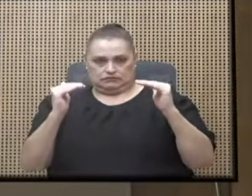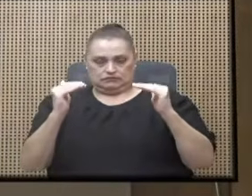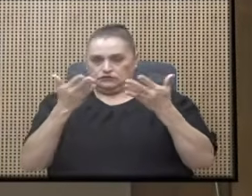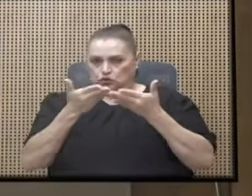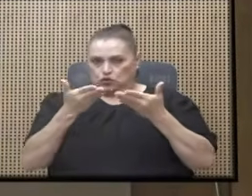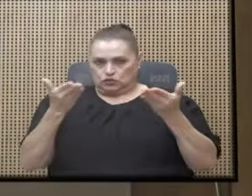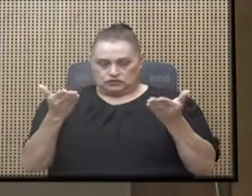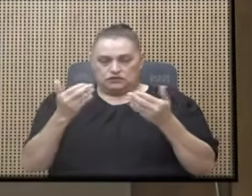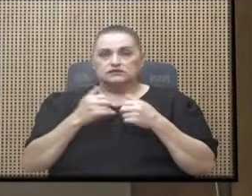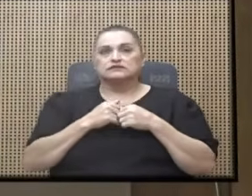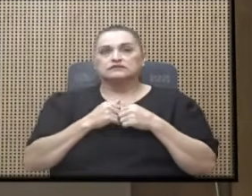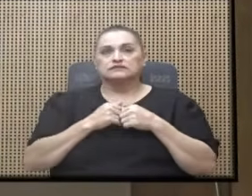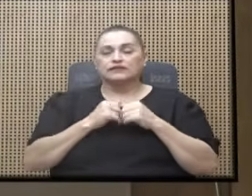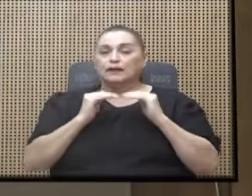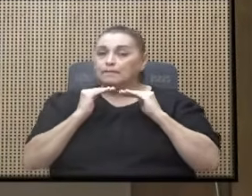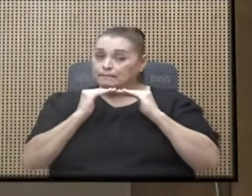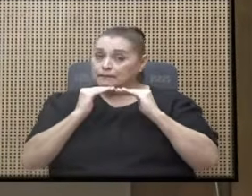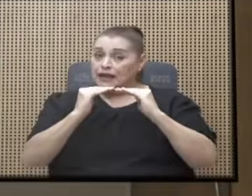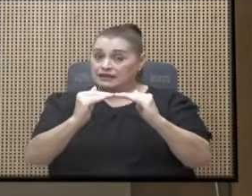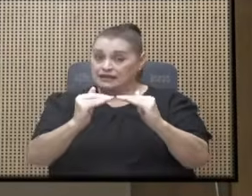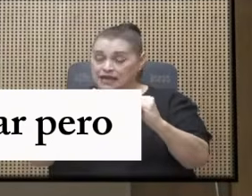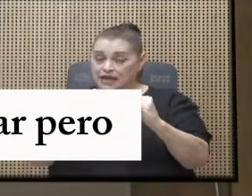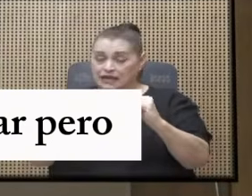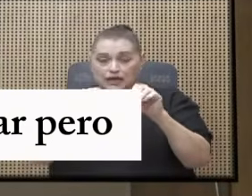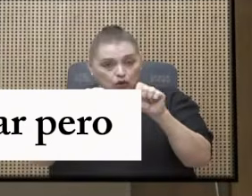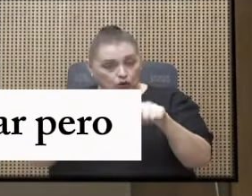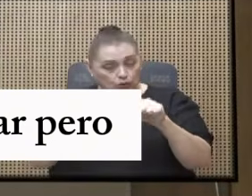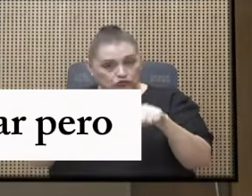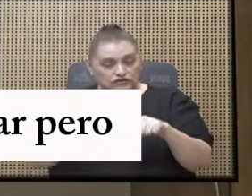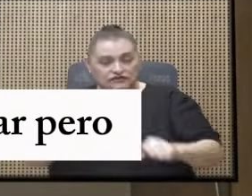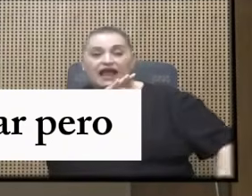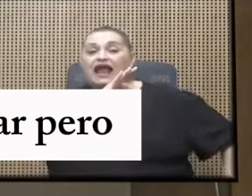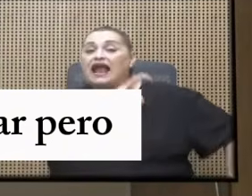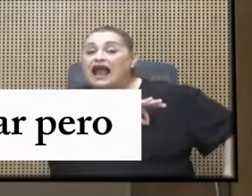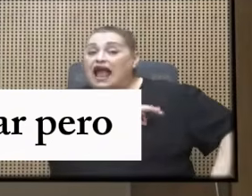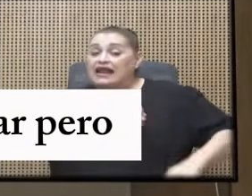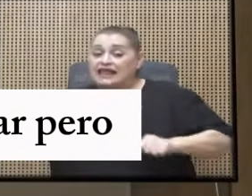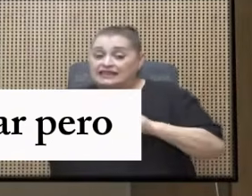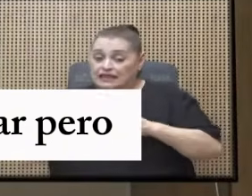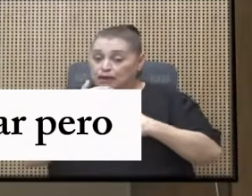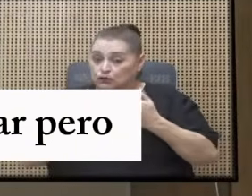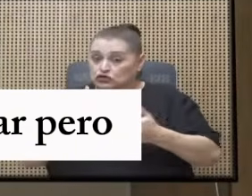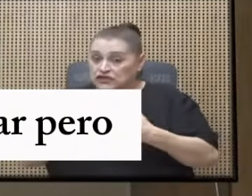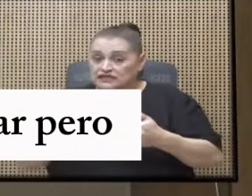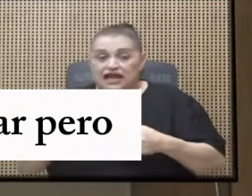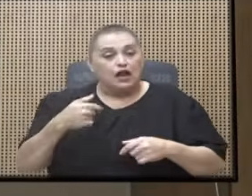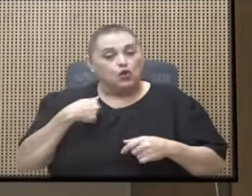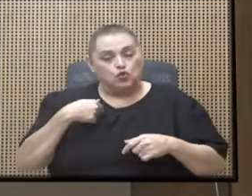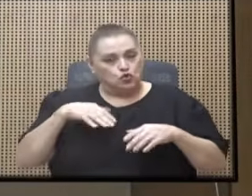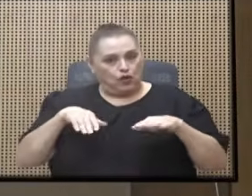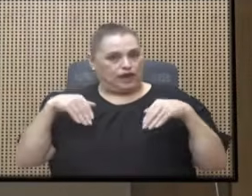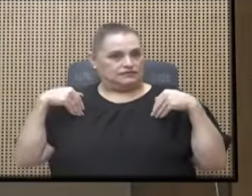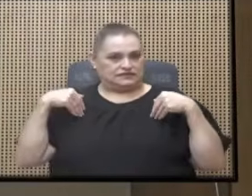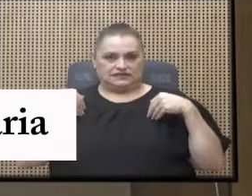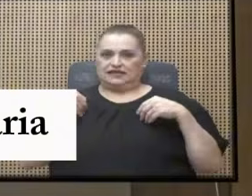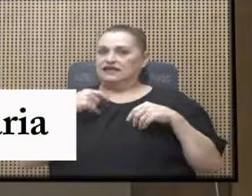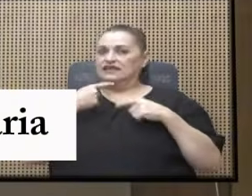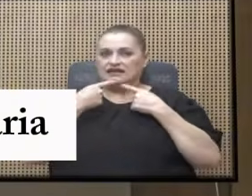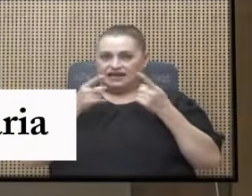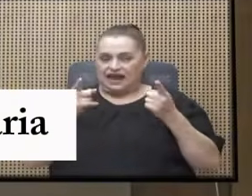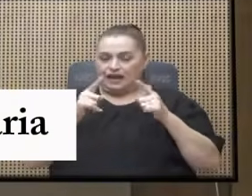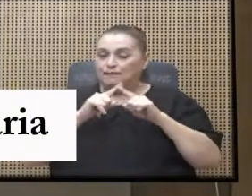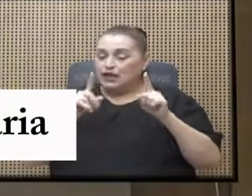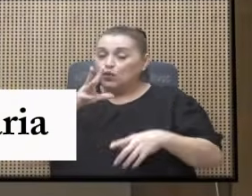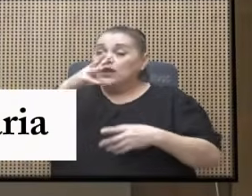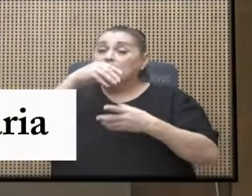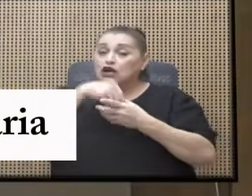que se mantenga en lo posible la garantía procesal de abstenerse de declarar, pero